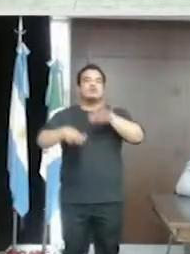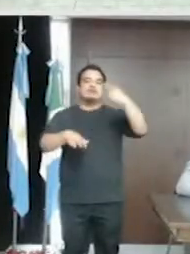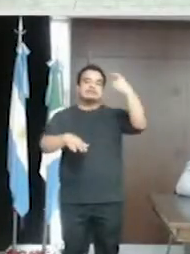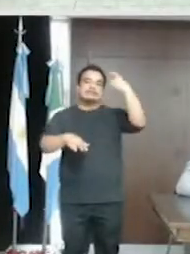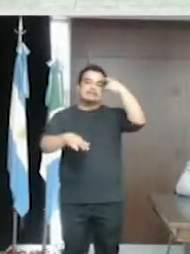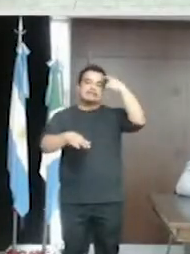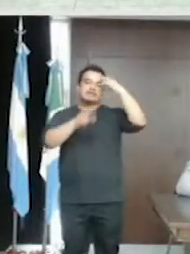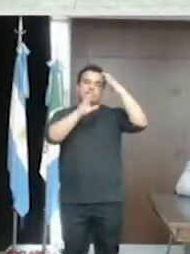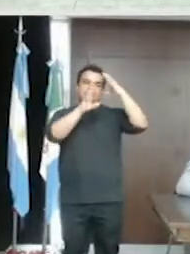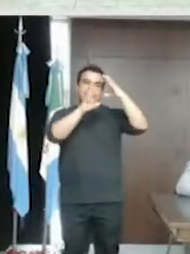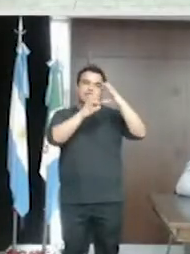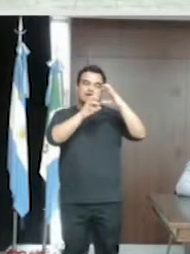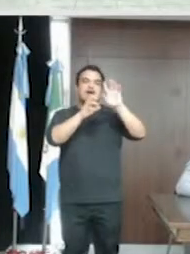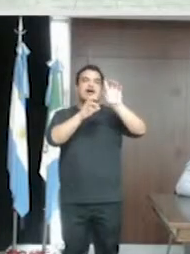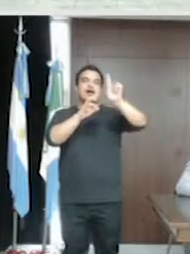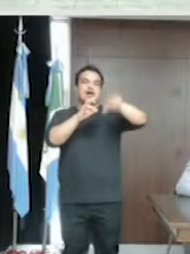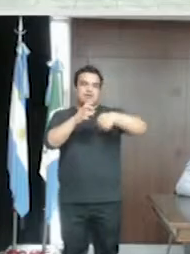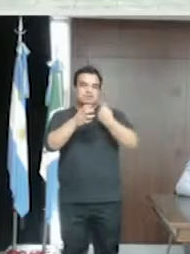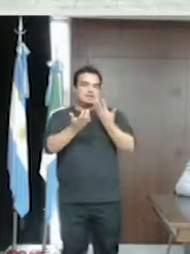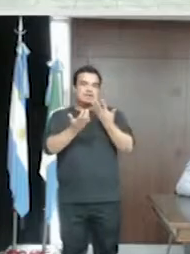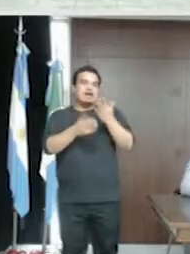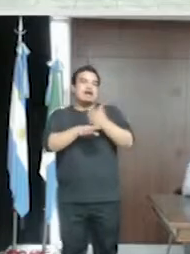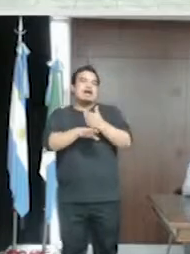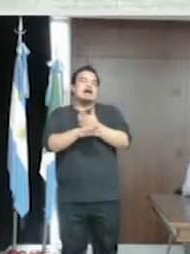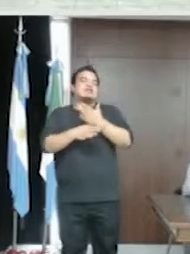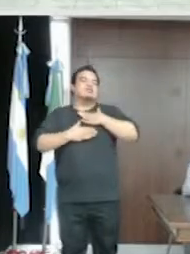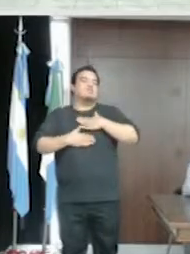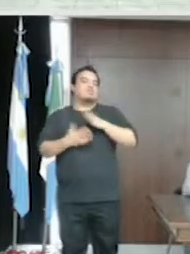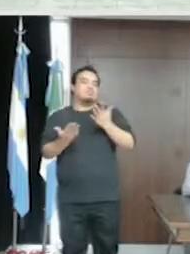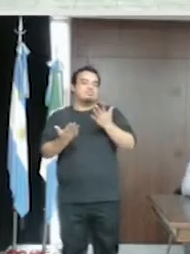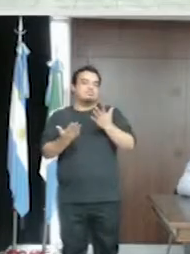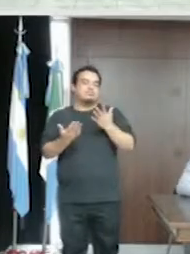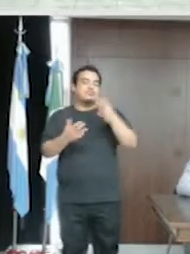es una máquina muy